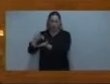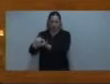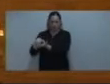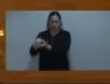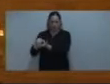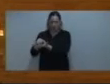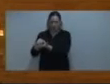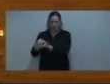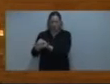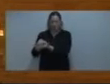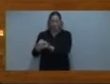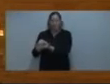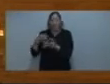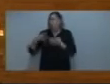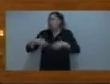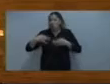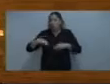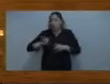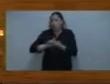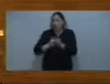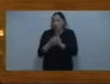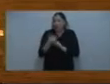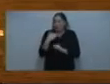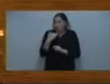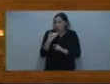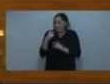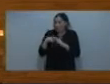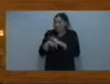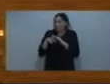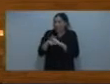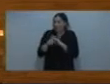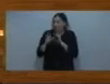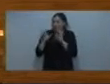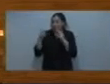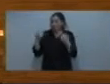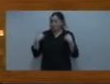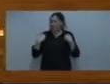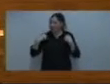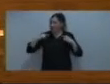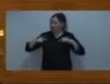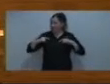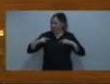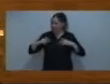Es evidente que algo tiene que cambiar en la gestión por parte de la dirección de Villabona.